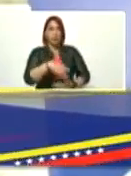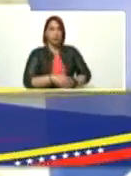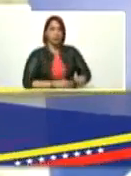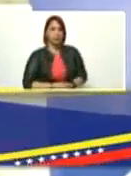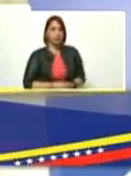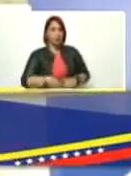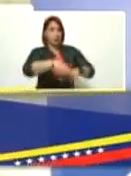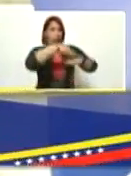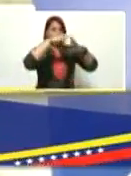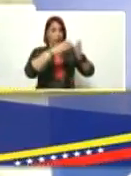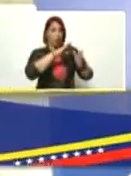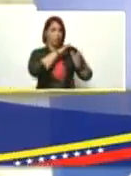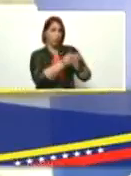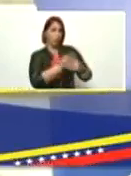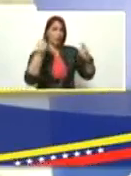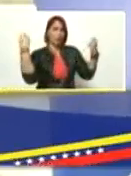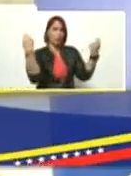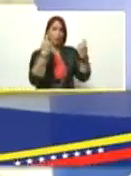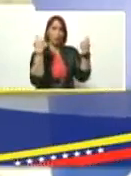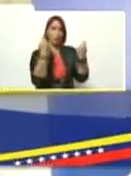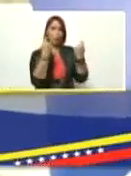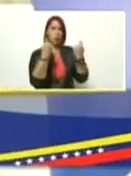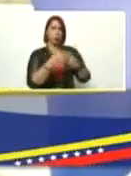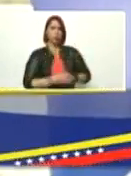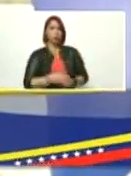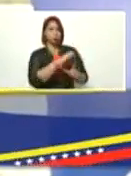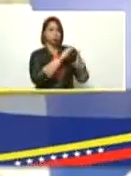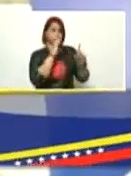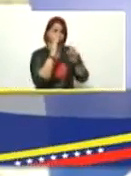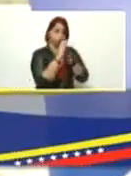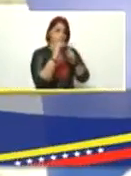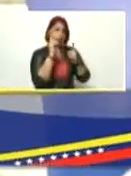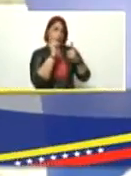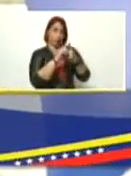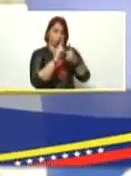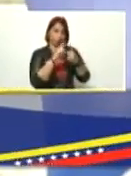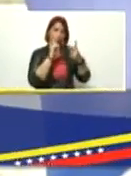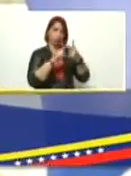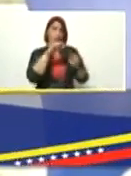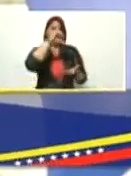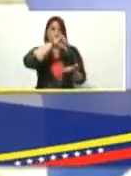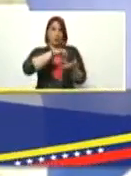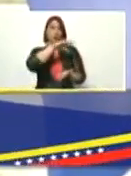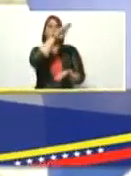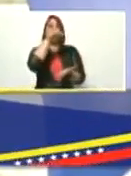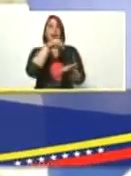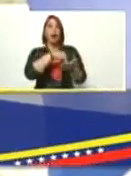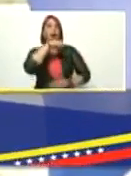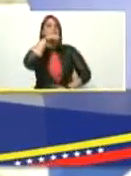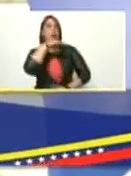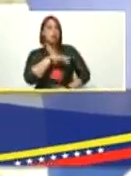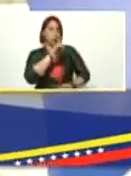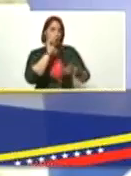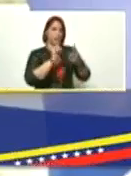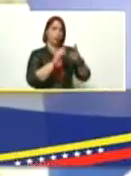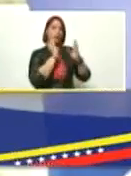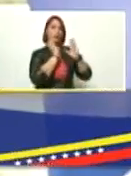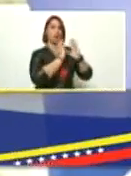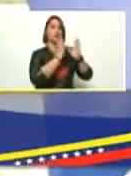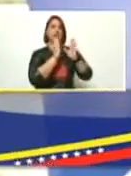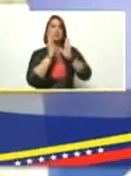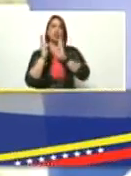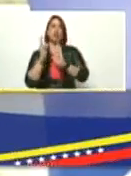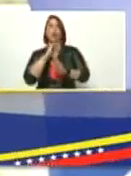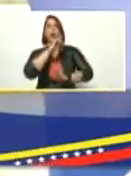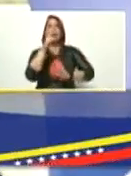el Ministerio del Poder Popular para la Cultura, el Centro Nacional de Historia, el Archivo General de la